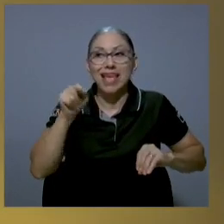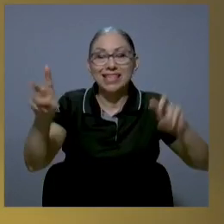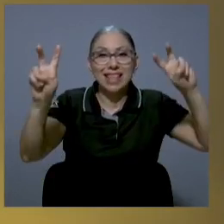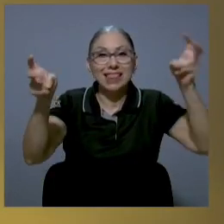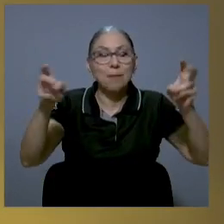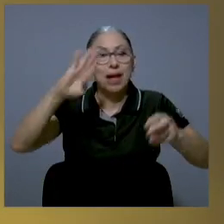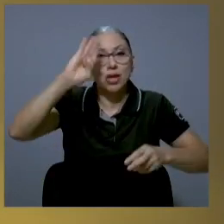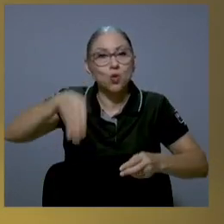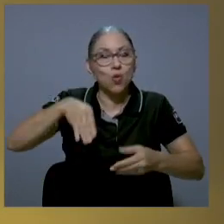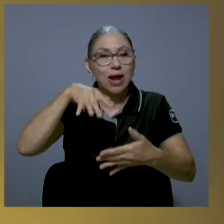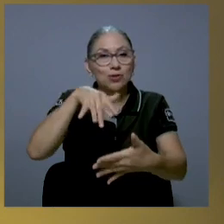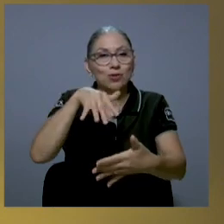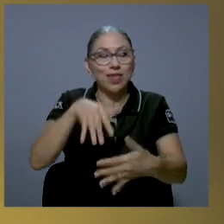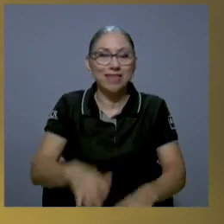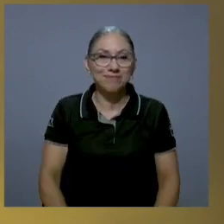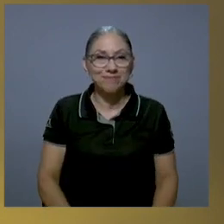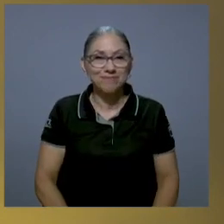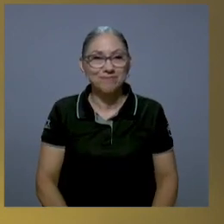estudié.